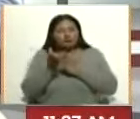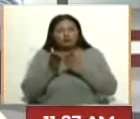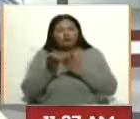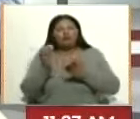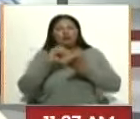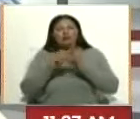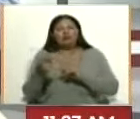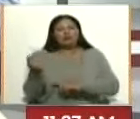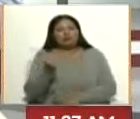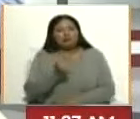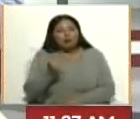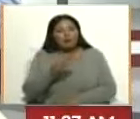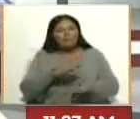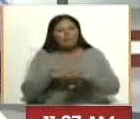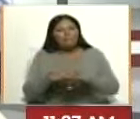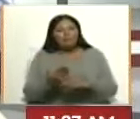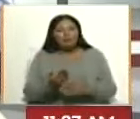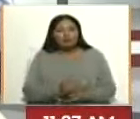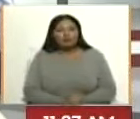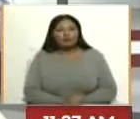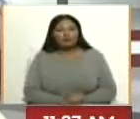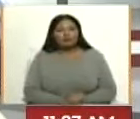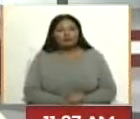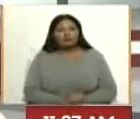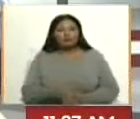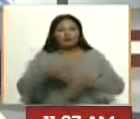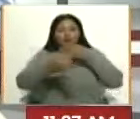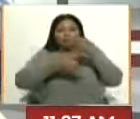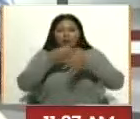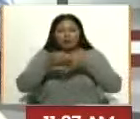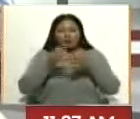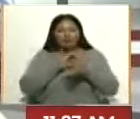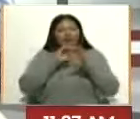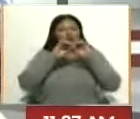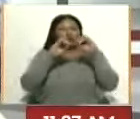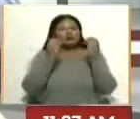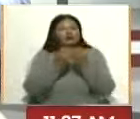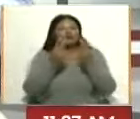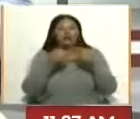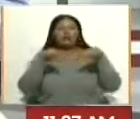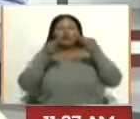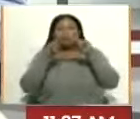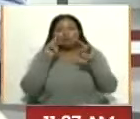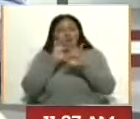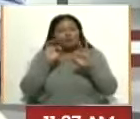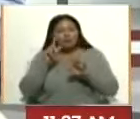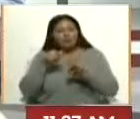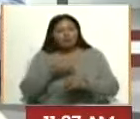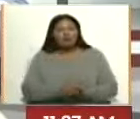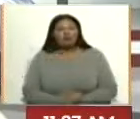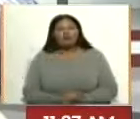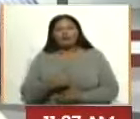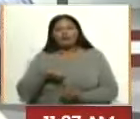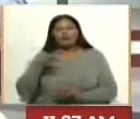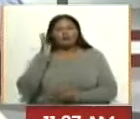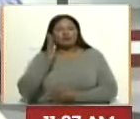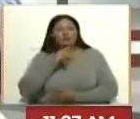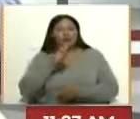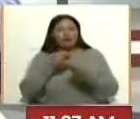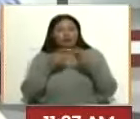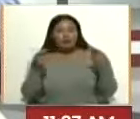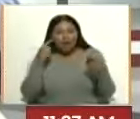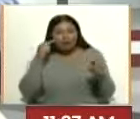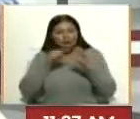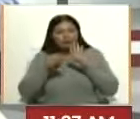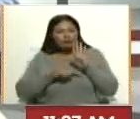precedente negativo, porque deja en entredicho a la Organización de Naciones Unidas. No es posible que la Asamblea General condene